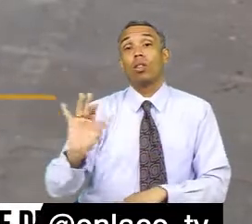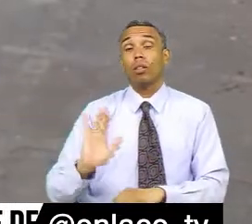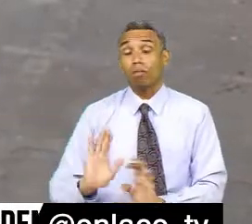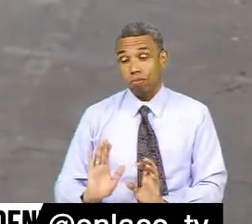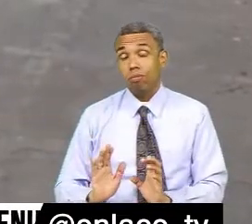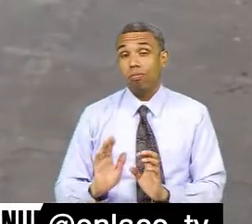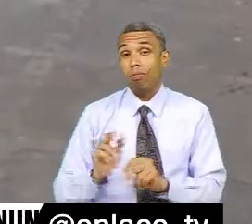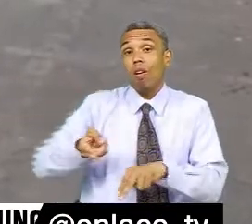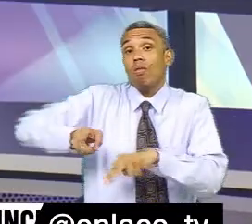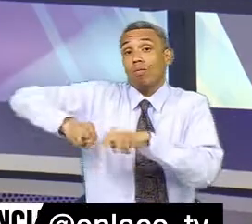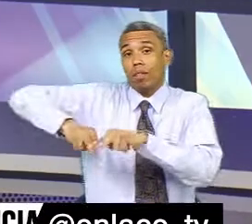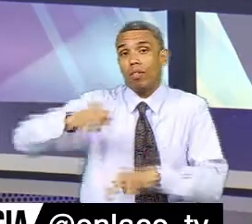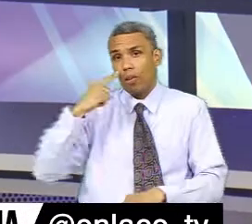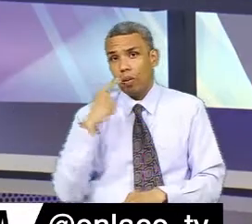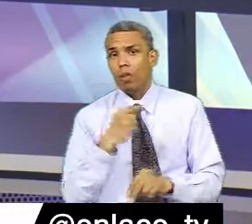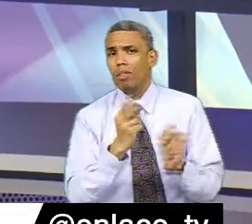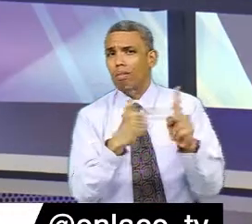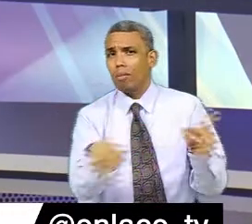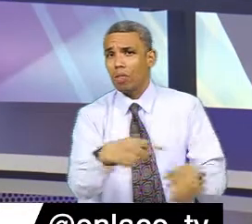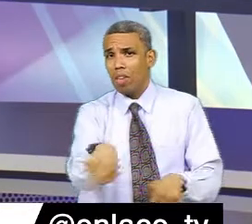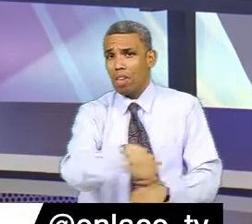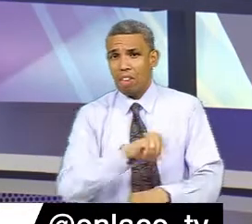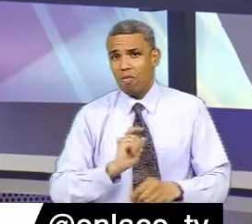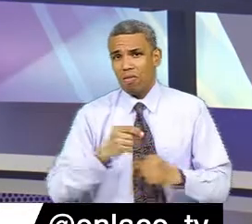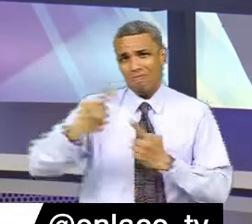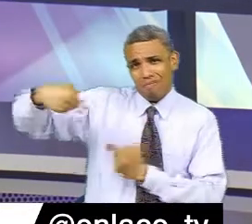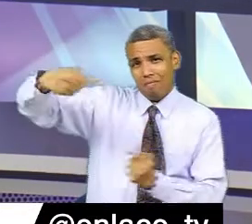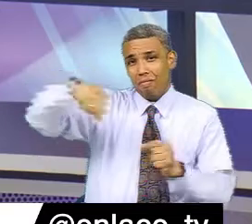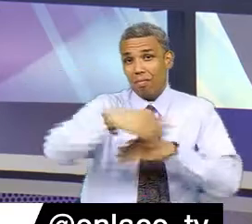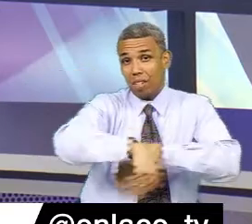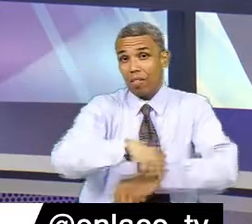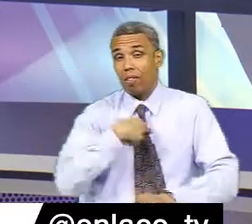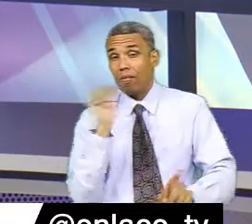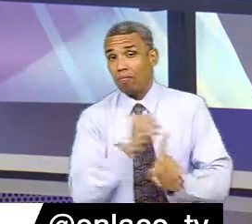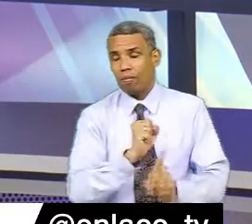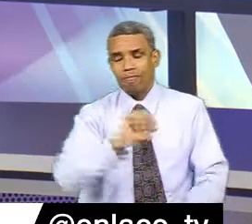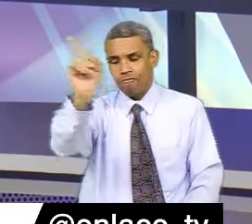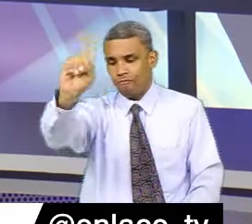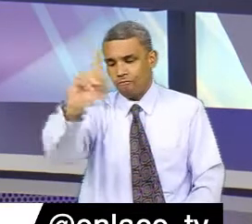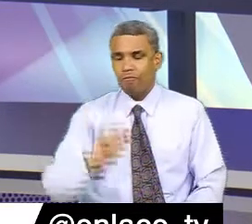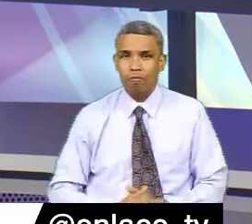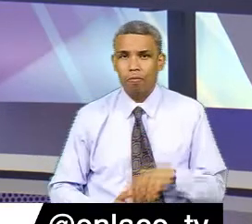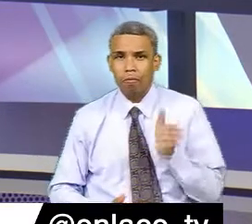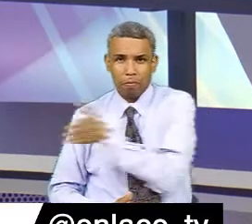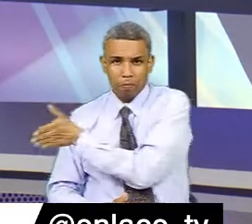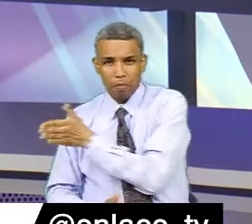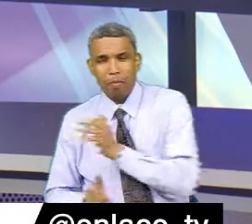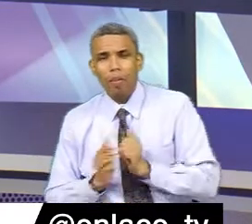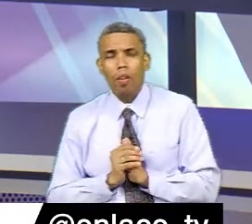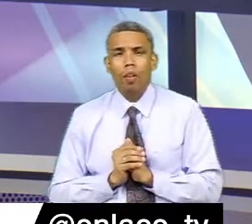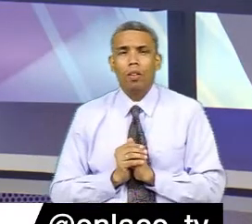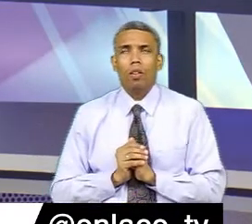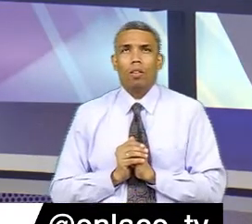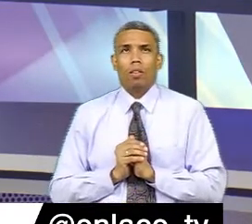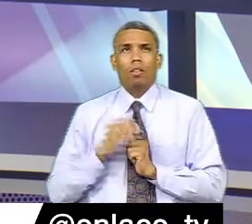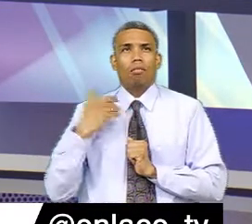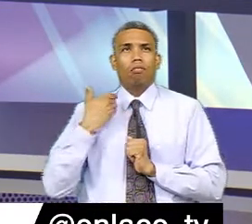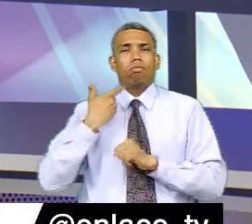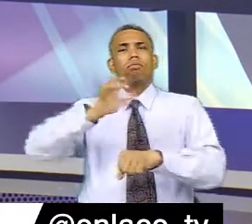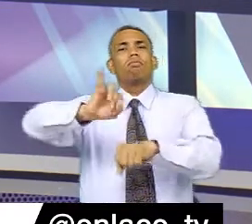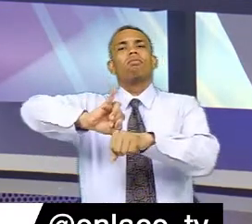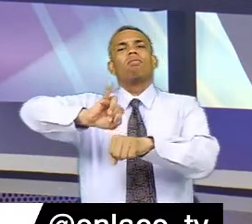de calle. Y mientras todo esto se da, por su parte, la Iglesia Cristiana Cuadrangular y la Policía Nacional